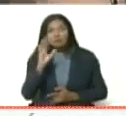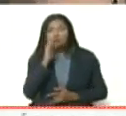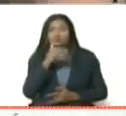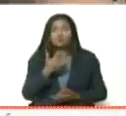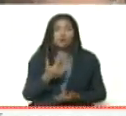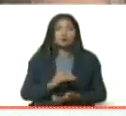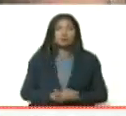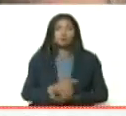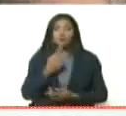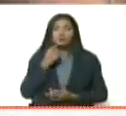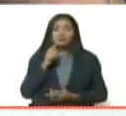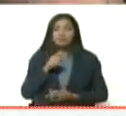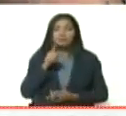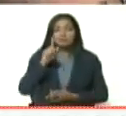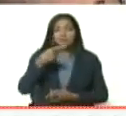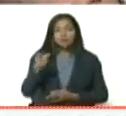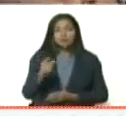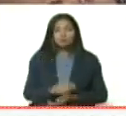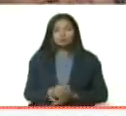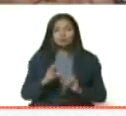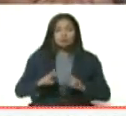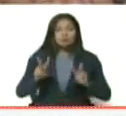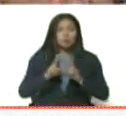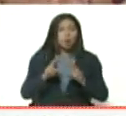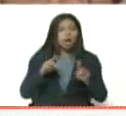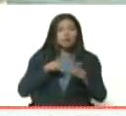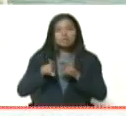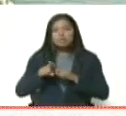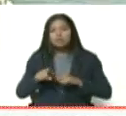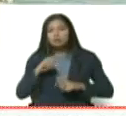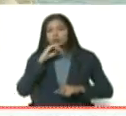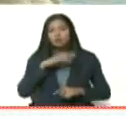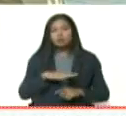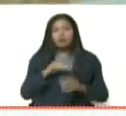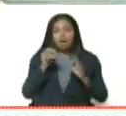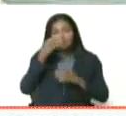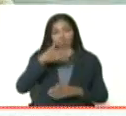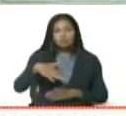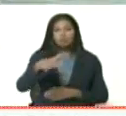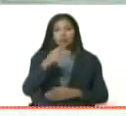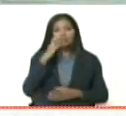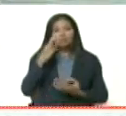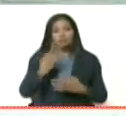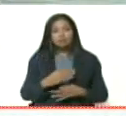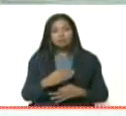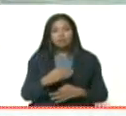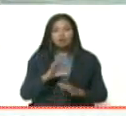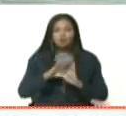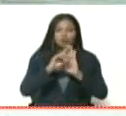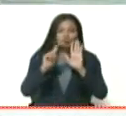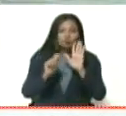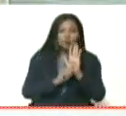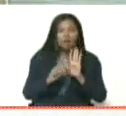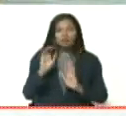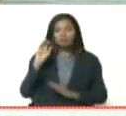Ustedes dirán, lo que vale es el criterio histórico de un pueblo y la realidad constitucional de un país. Pero más allá